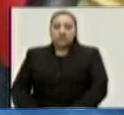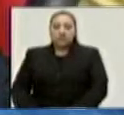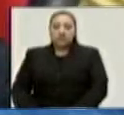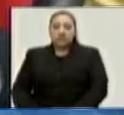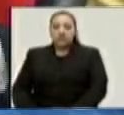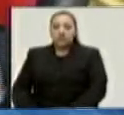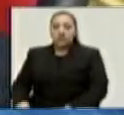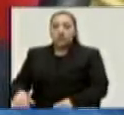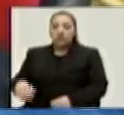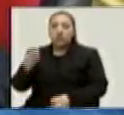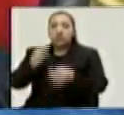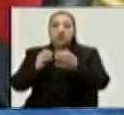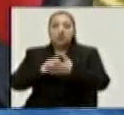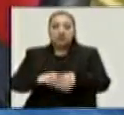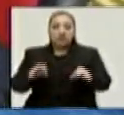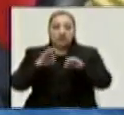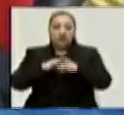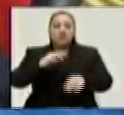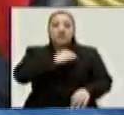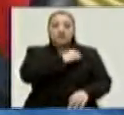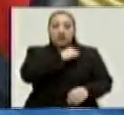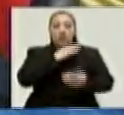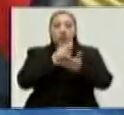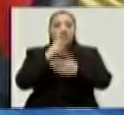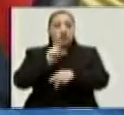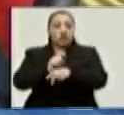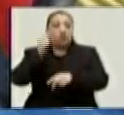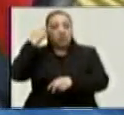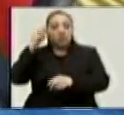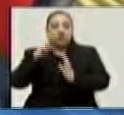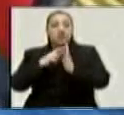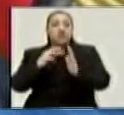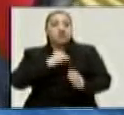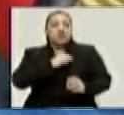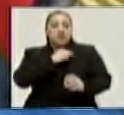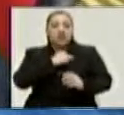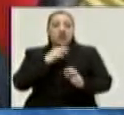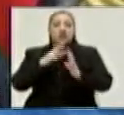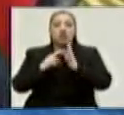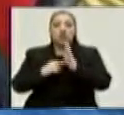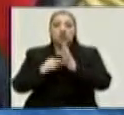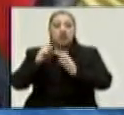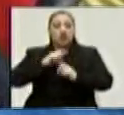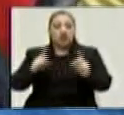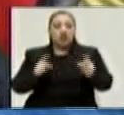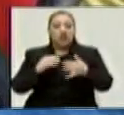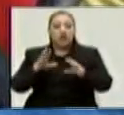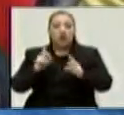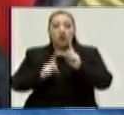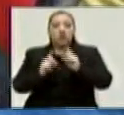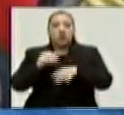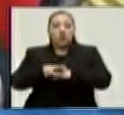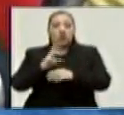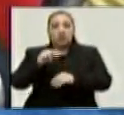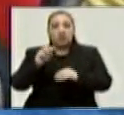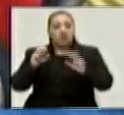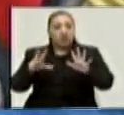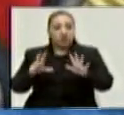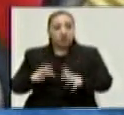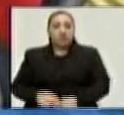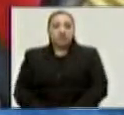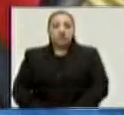judiciales pertinentes. El Ministerio de Educación, por resolución ministerial 316-2008, de fecha 11 de julio del